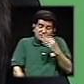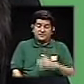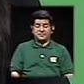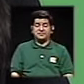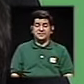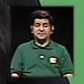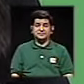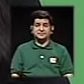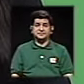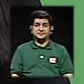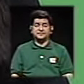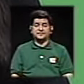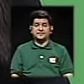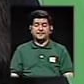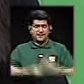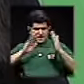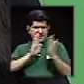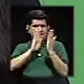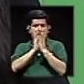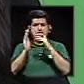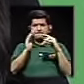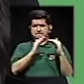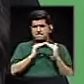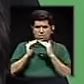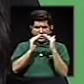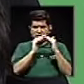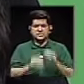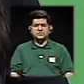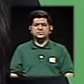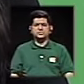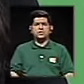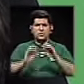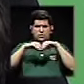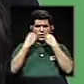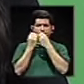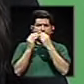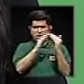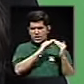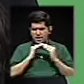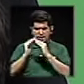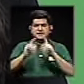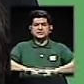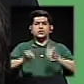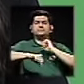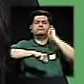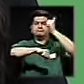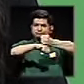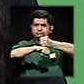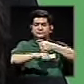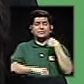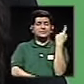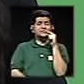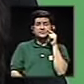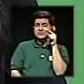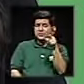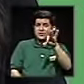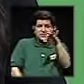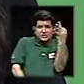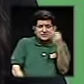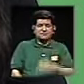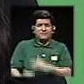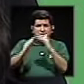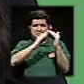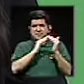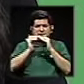e es la resistencia popular y la organización comunitaria la que puede marcar una diferencia porque solamente con con